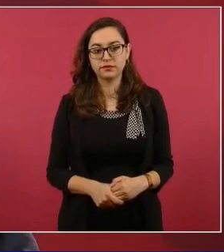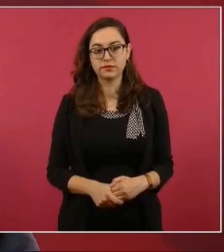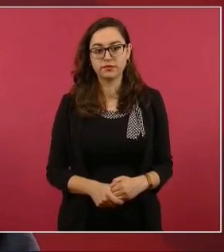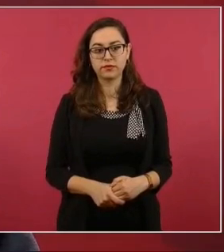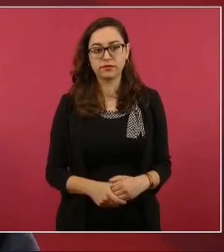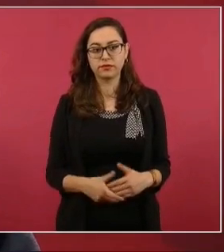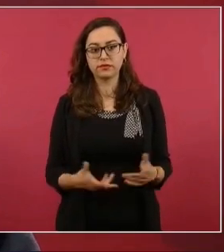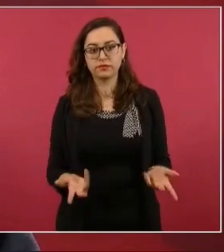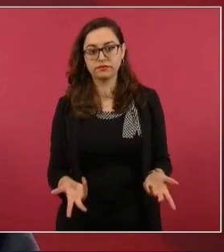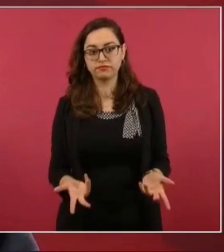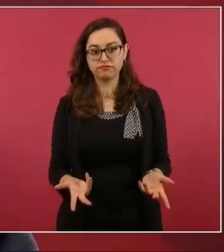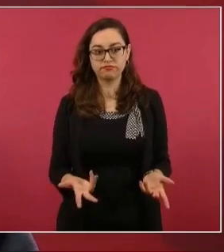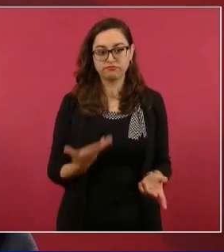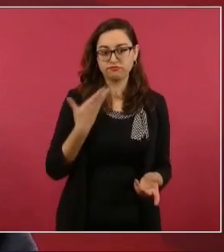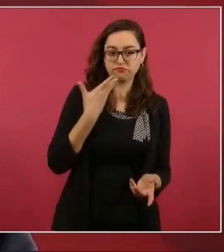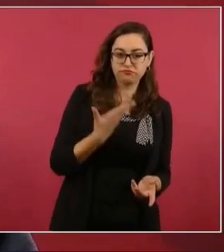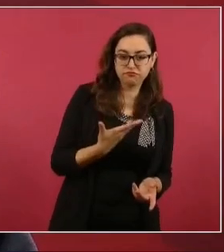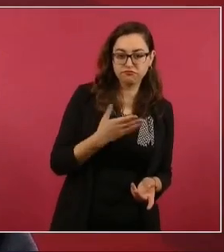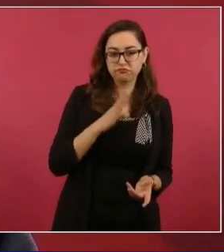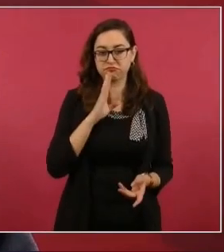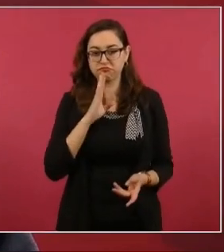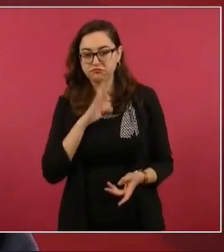mucho, poco,